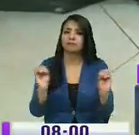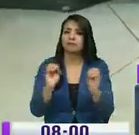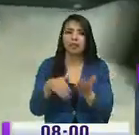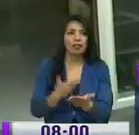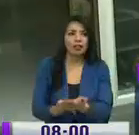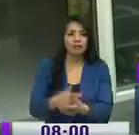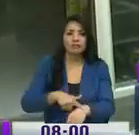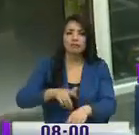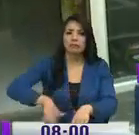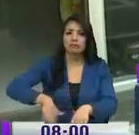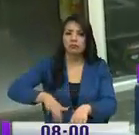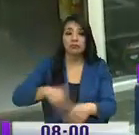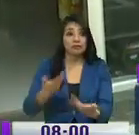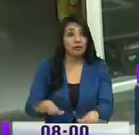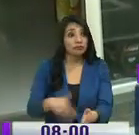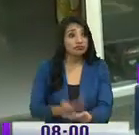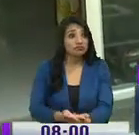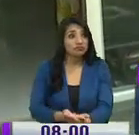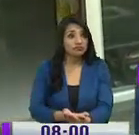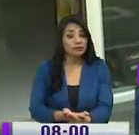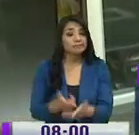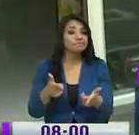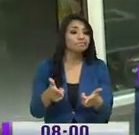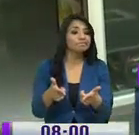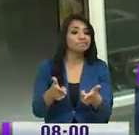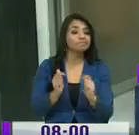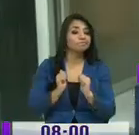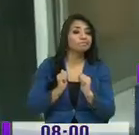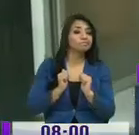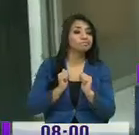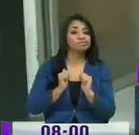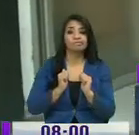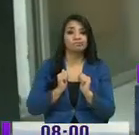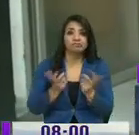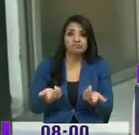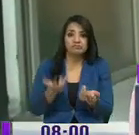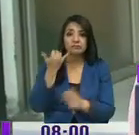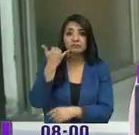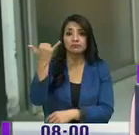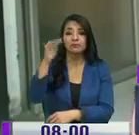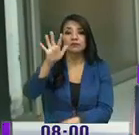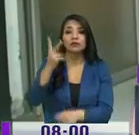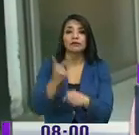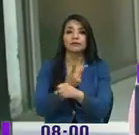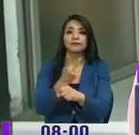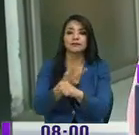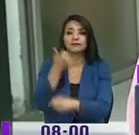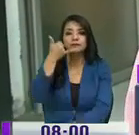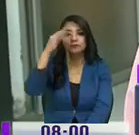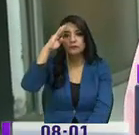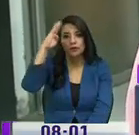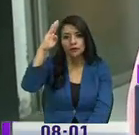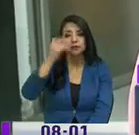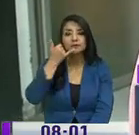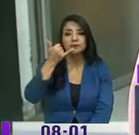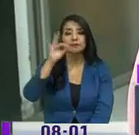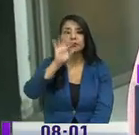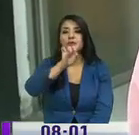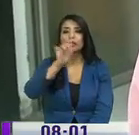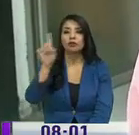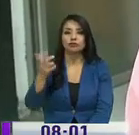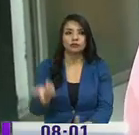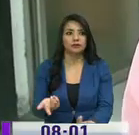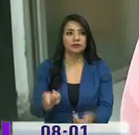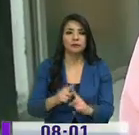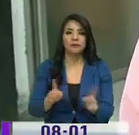a tiempo. Y cuando lo hicieron, se quedaron impávidos. Se llamó 5 veces a la policía, al 911, de lo